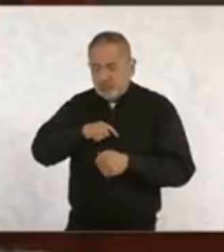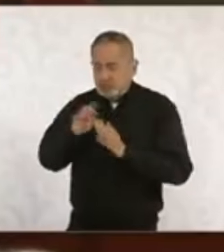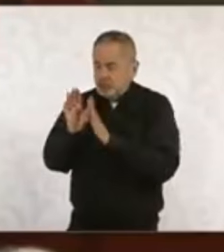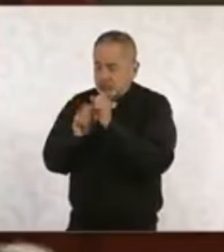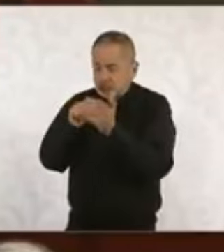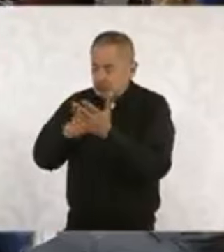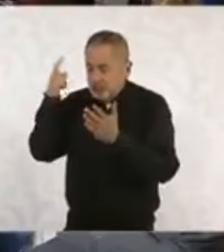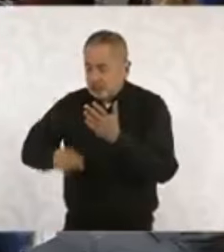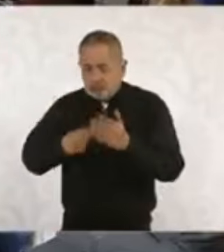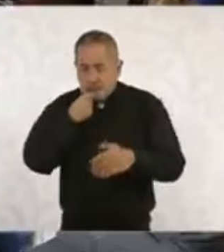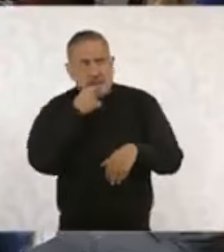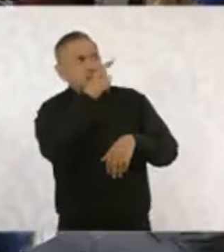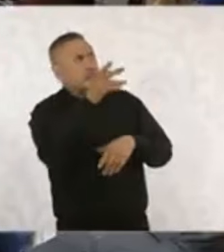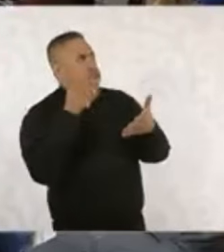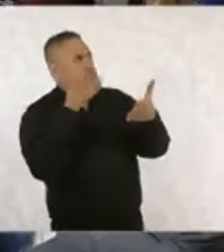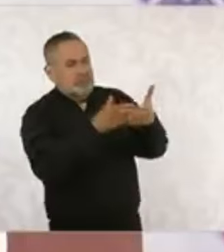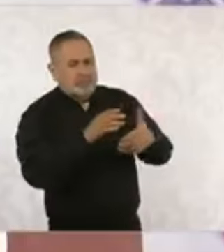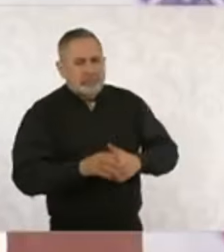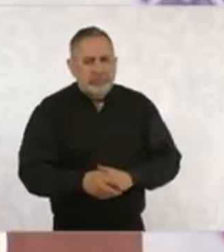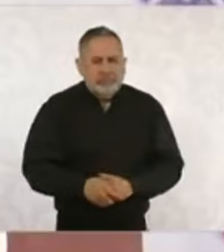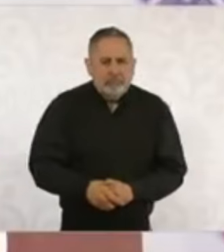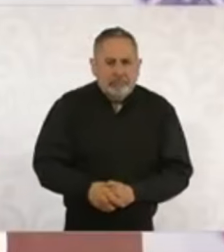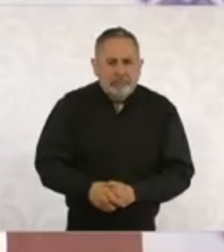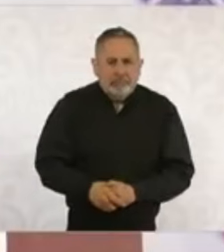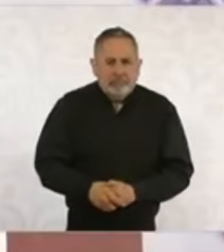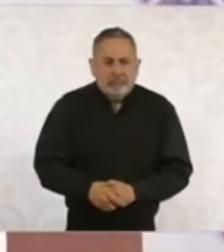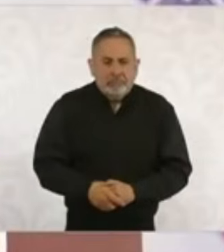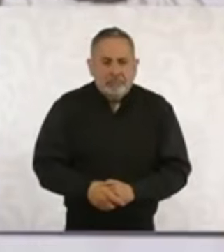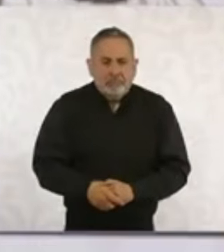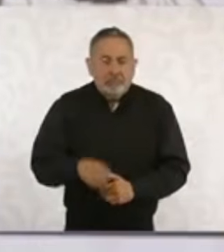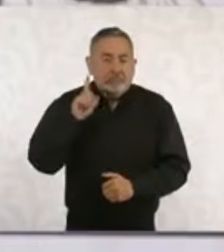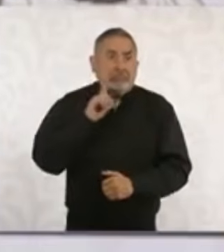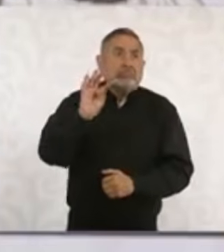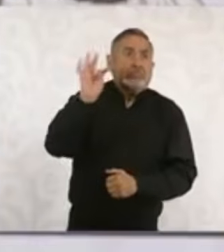de su mandato? Si hubiera, pues vamos a esperar,